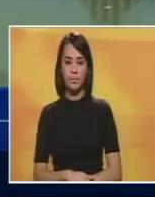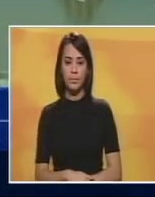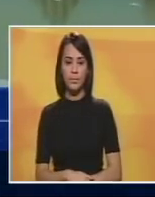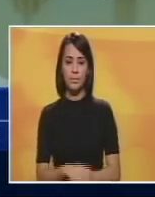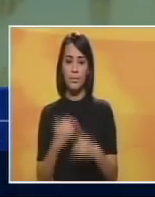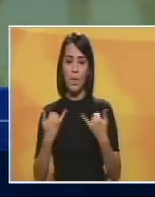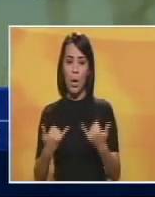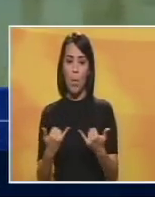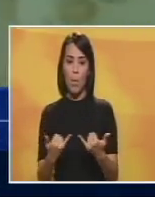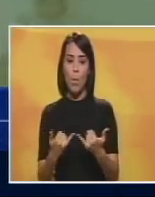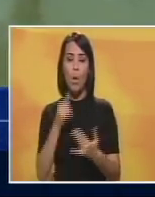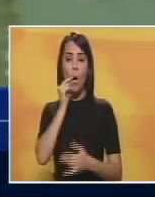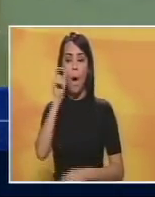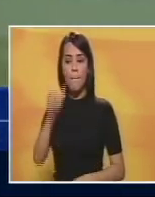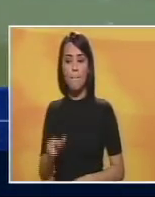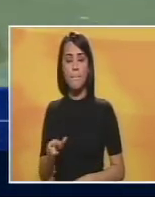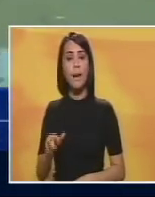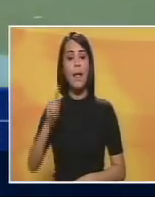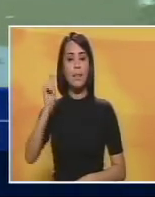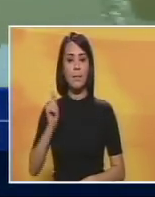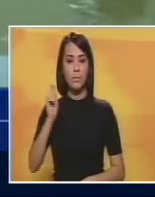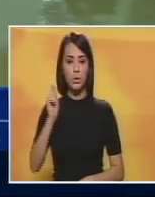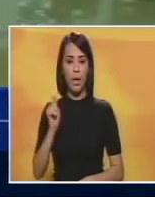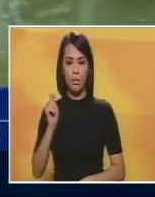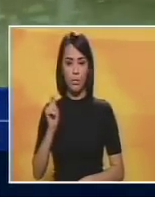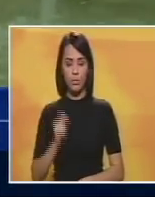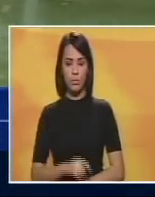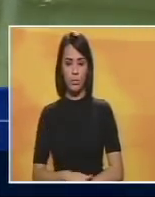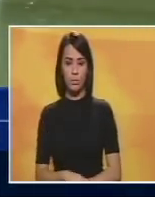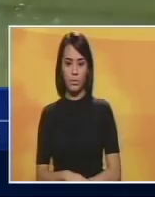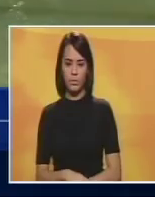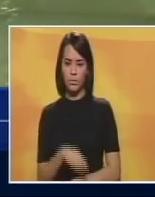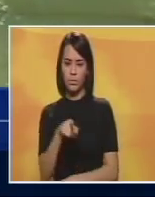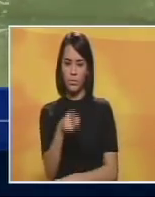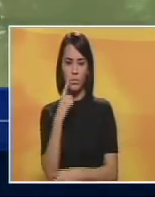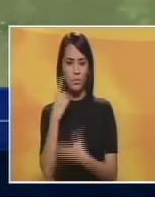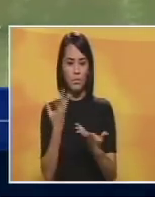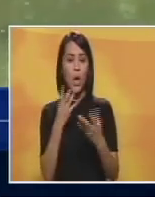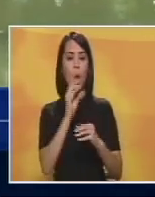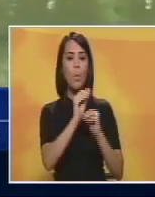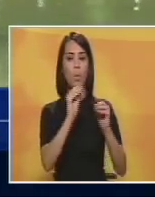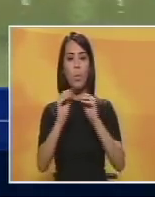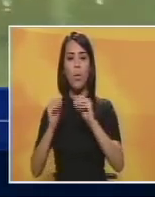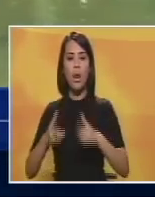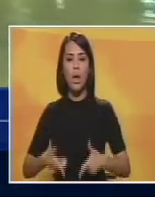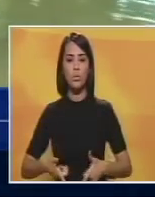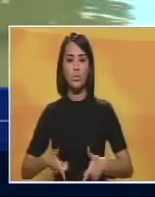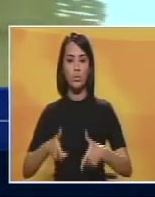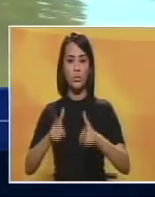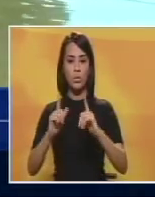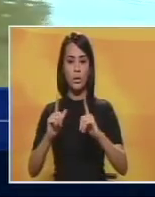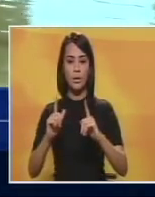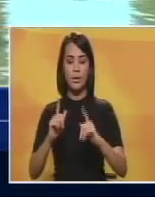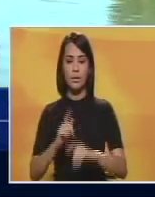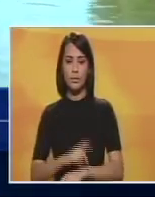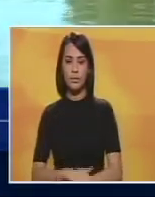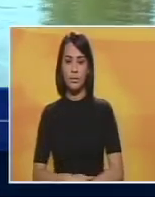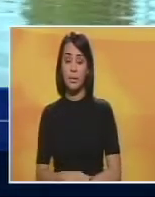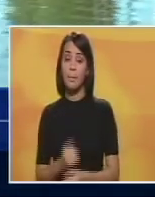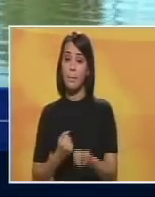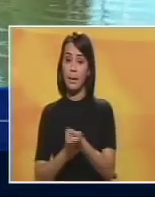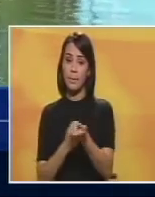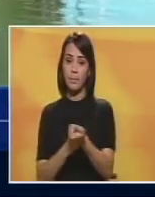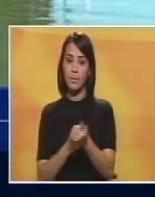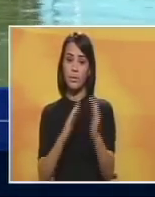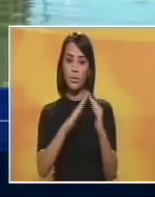nos encontramos con el diputado al CLEP, Richard Rodríguez, quien le hace un llamado a las autoridades para que se aboquen al apoyo de